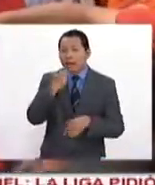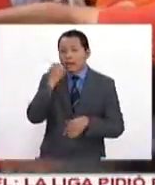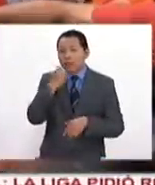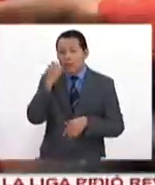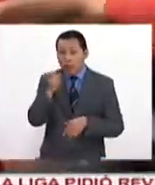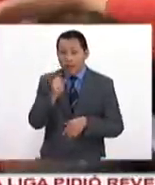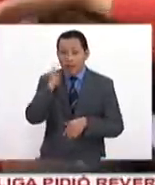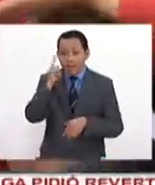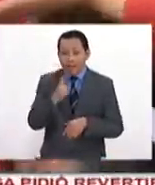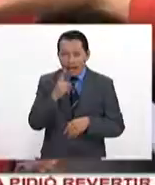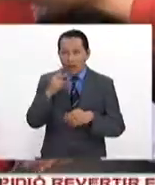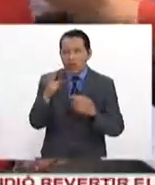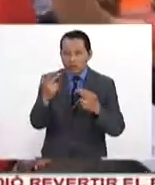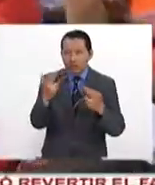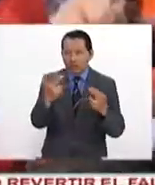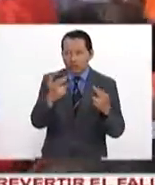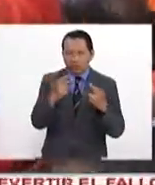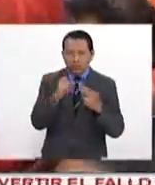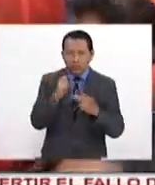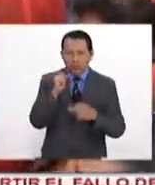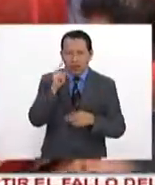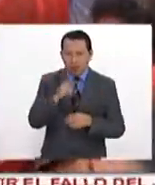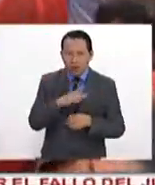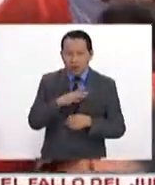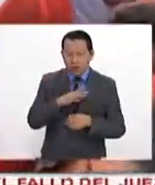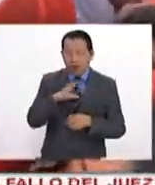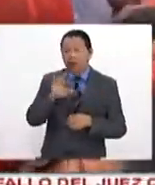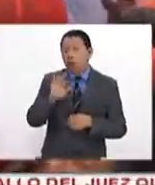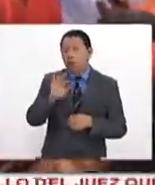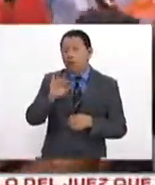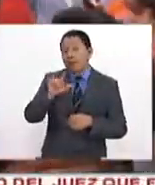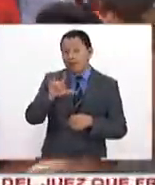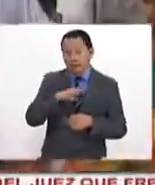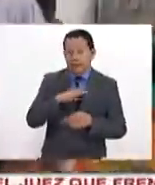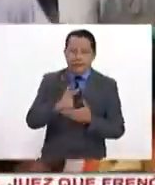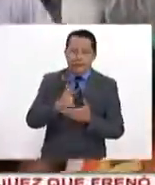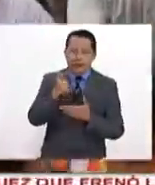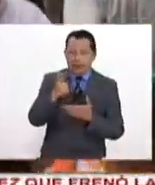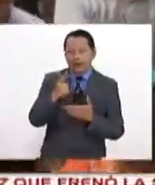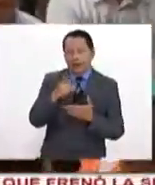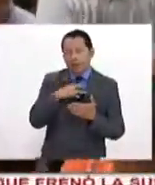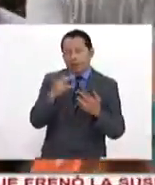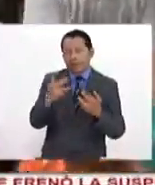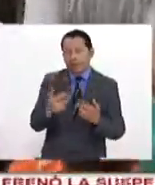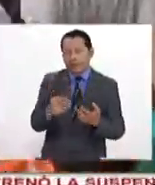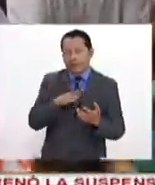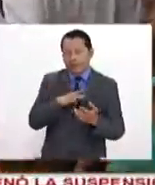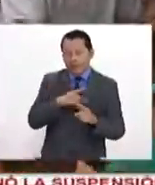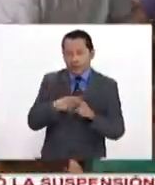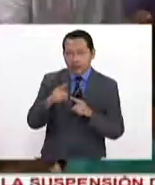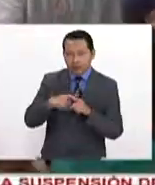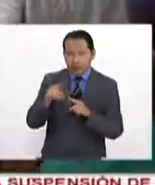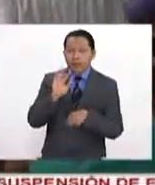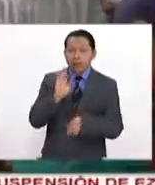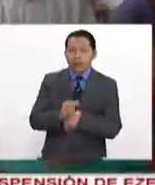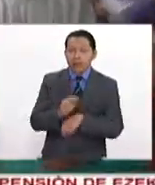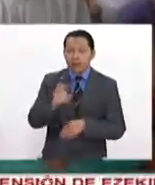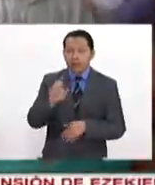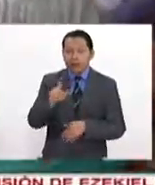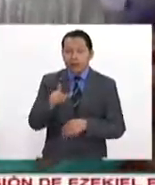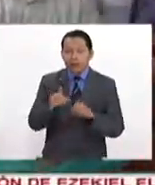con algún tipo de daño, de ellas 47 presentan daños graves. De acuerdo a los datos de Protección Civil, se